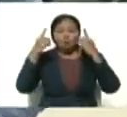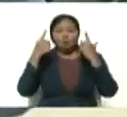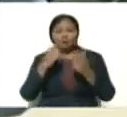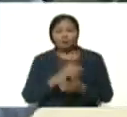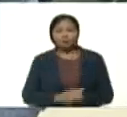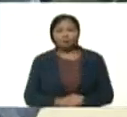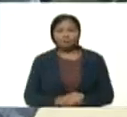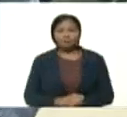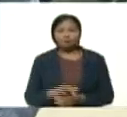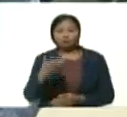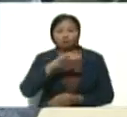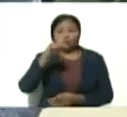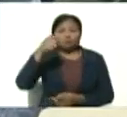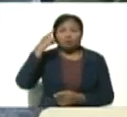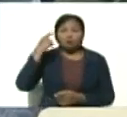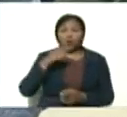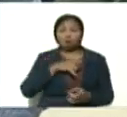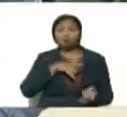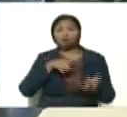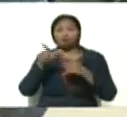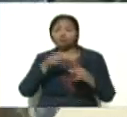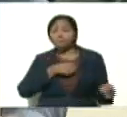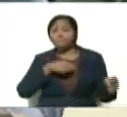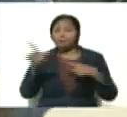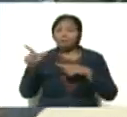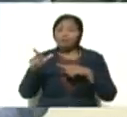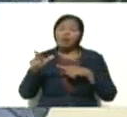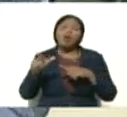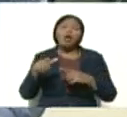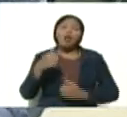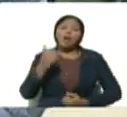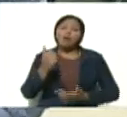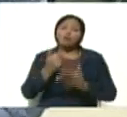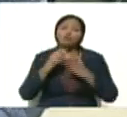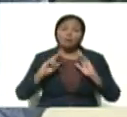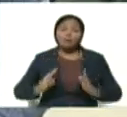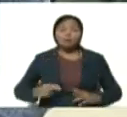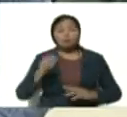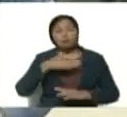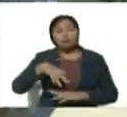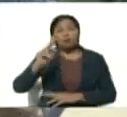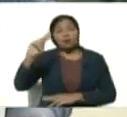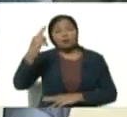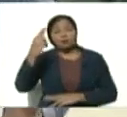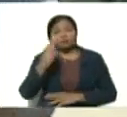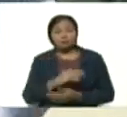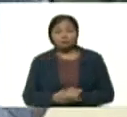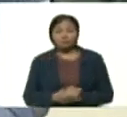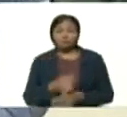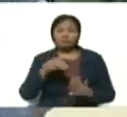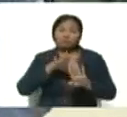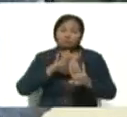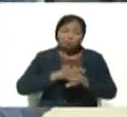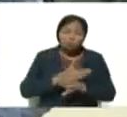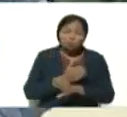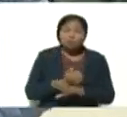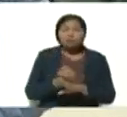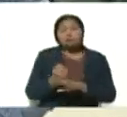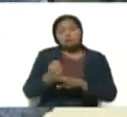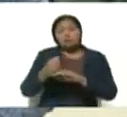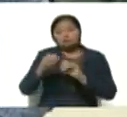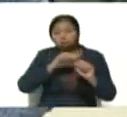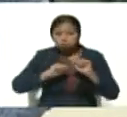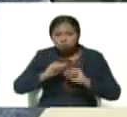La Guaira, donde el día de hoy saldrá esta ayuda humanitaria al pueblo de Haití debido a los estragos que